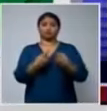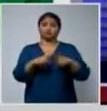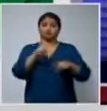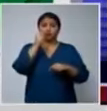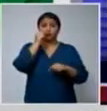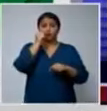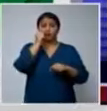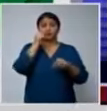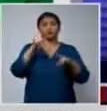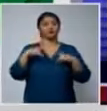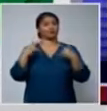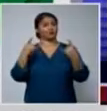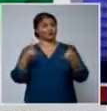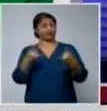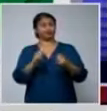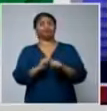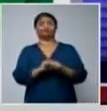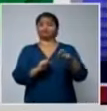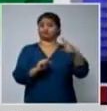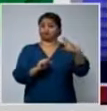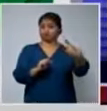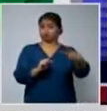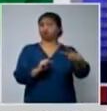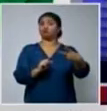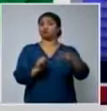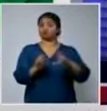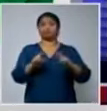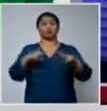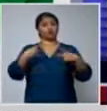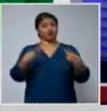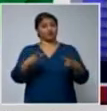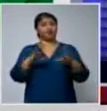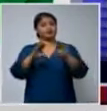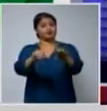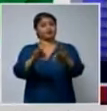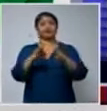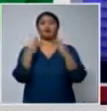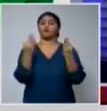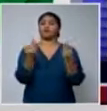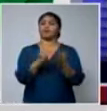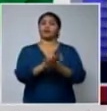reanimación y fallece. Reiteramos nuestras condolencias a familiares y amistades.